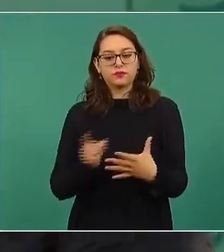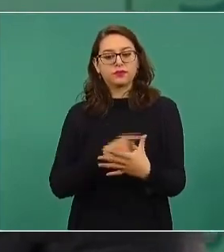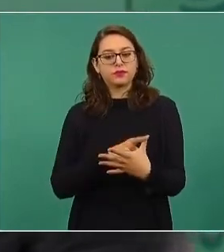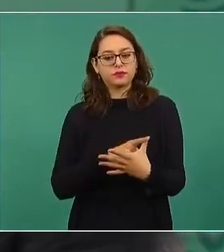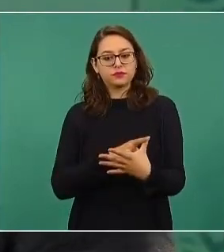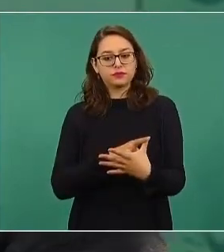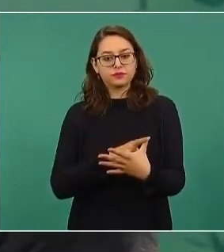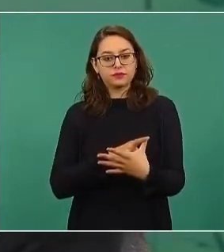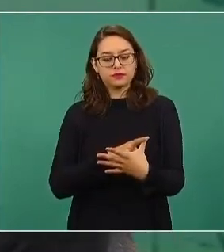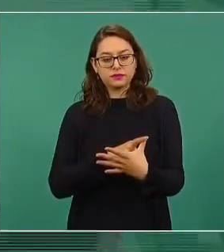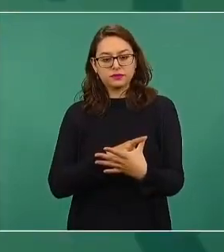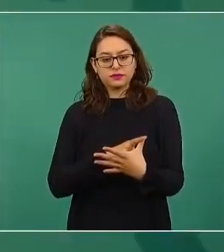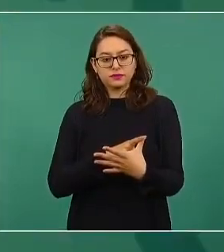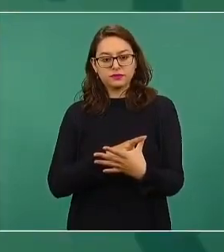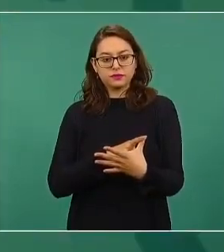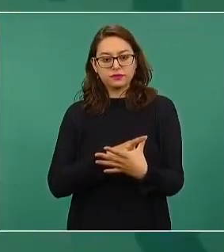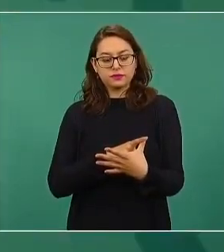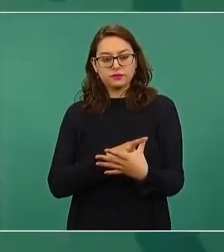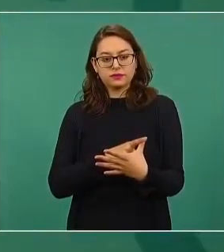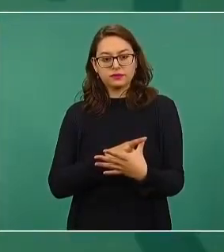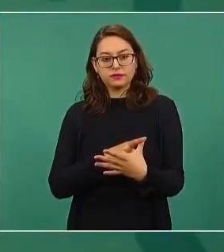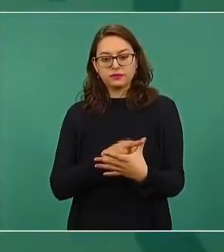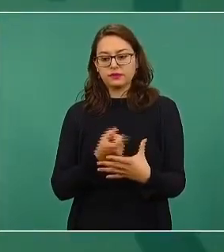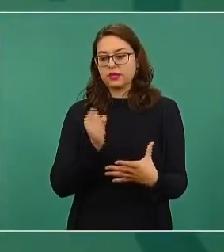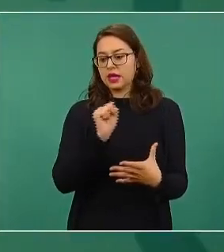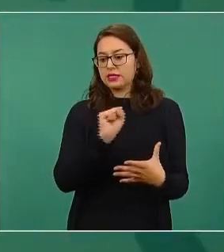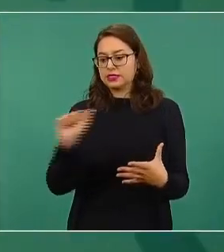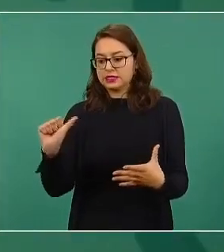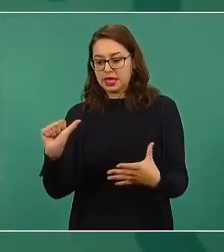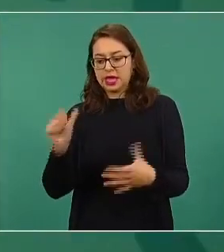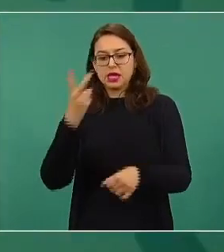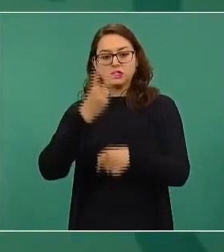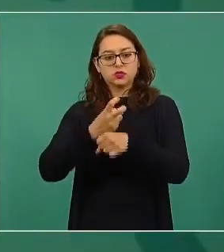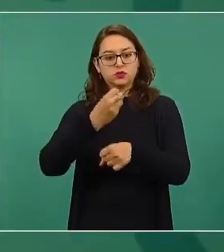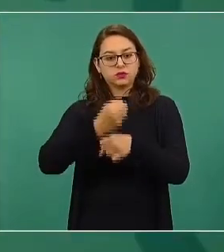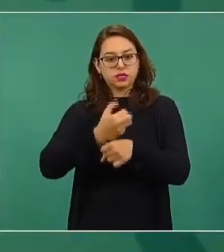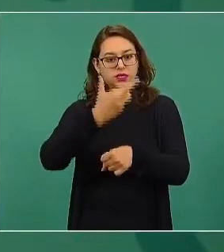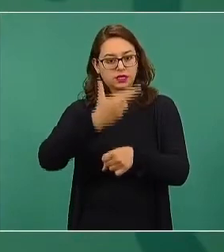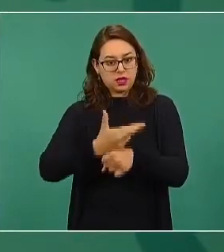y el subsecretario de Salud, Hugo López-Gatell.